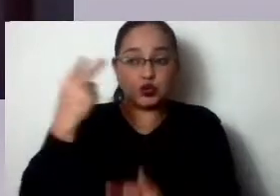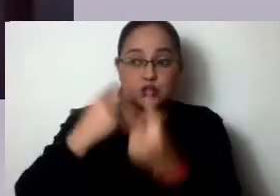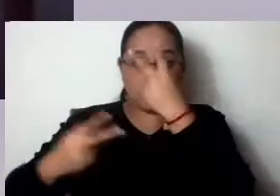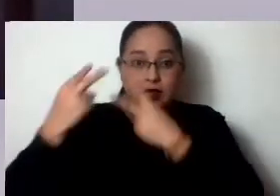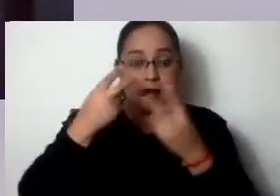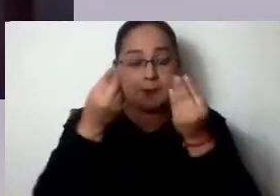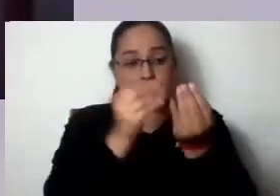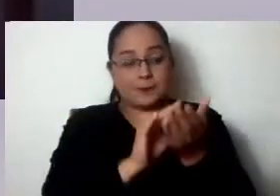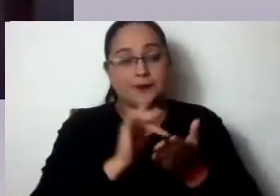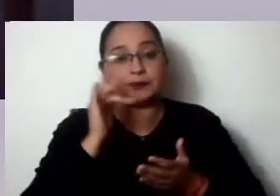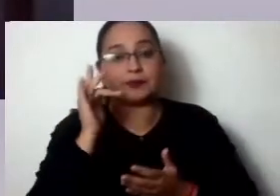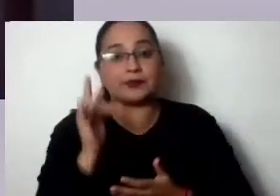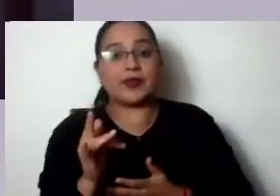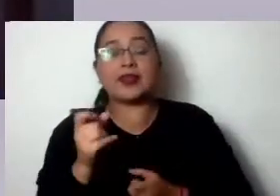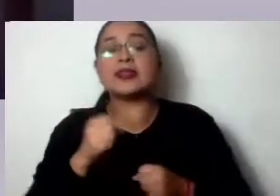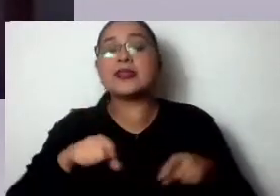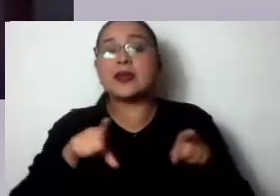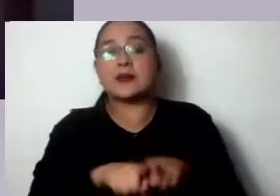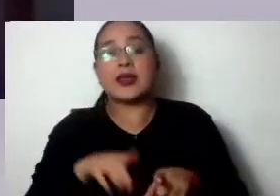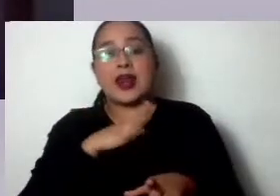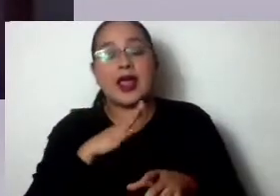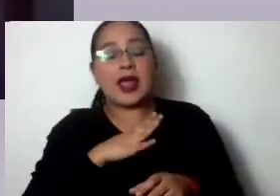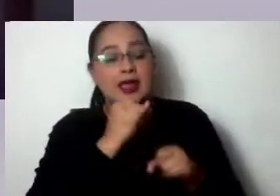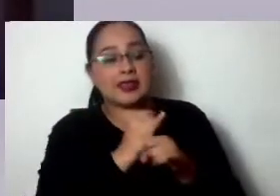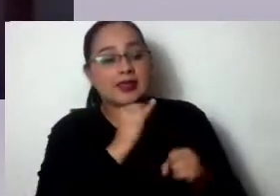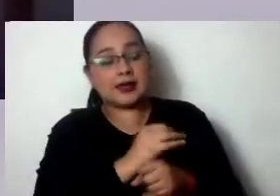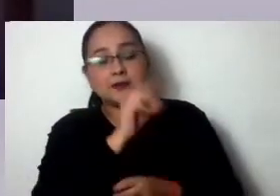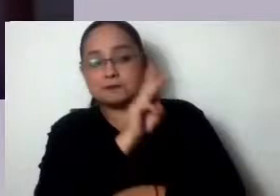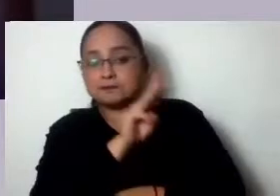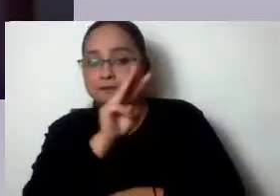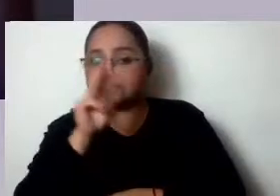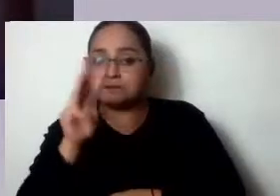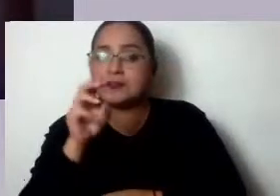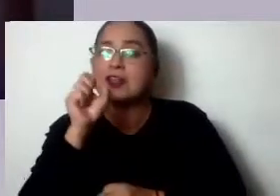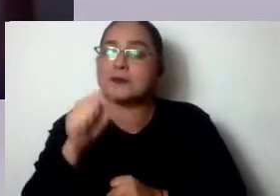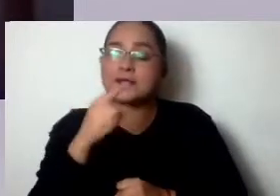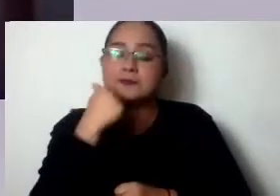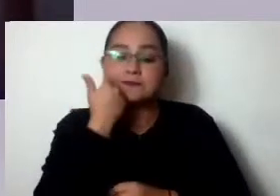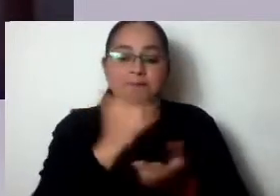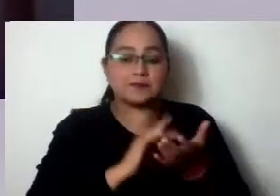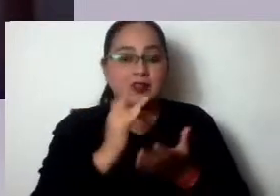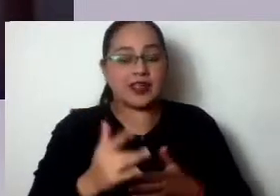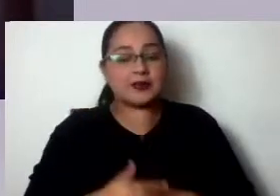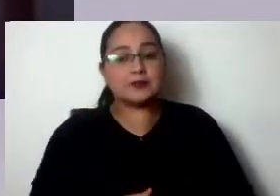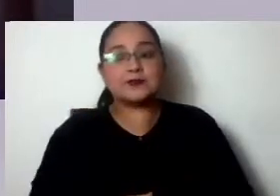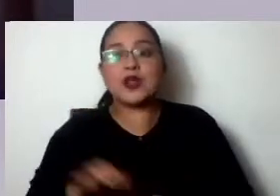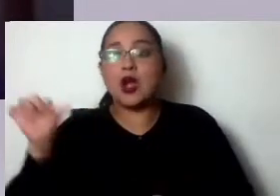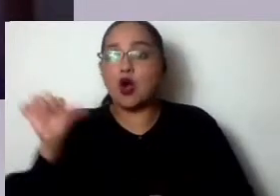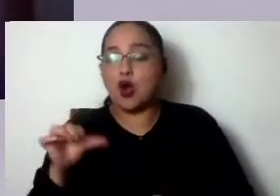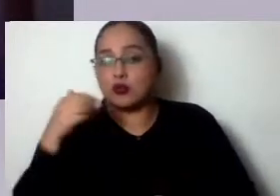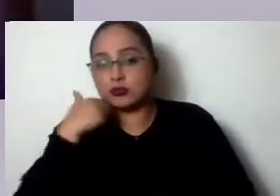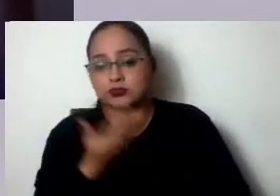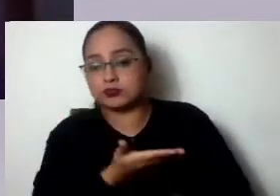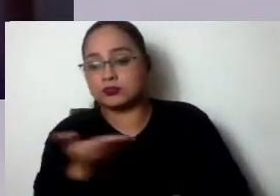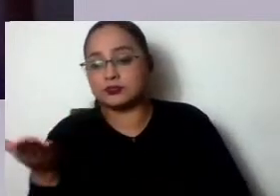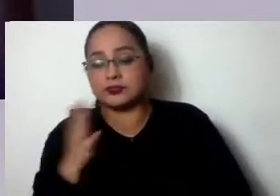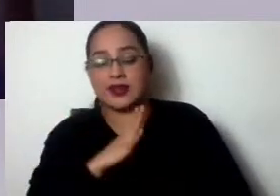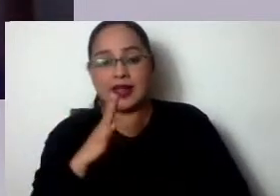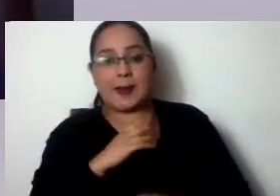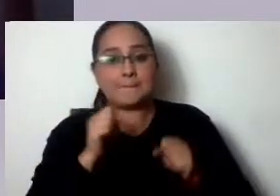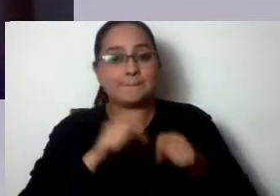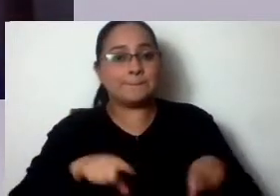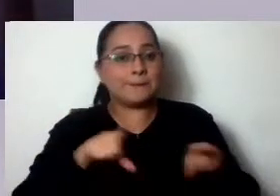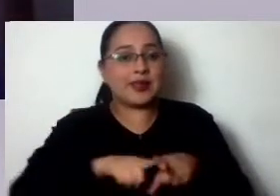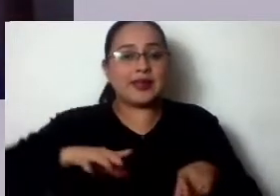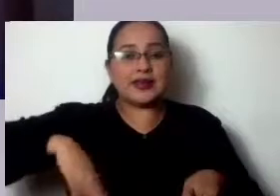de las plataformas digitales que hoy nos permite como efectivamente lo mencionó hace un maestro el maestro